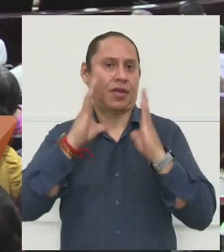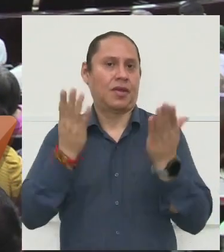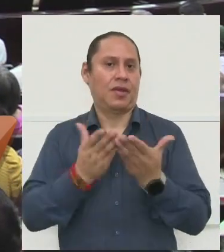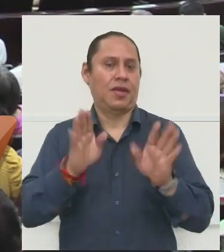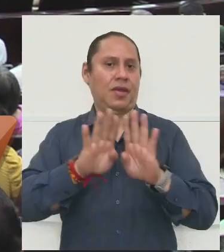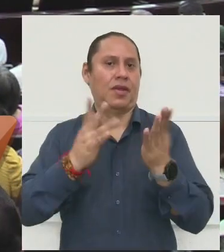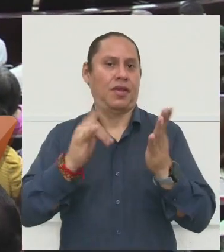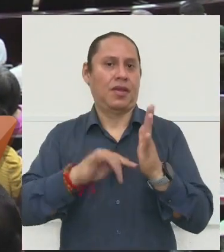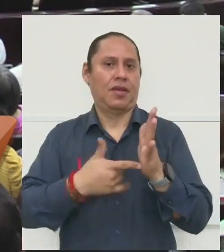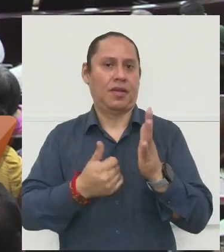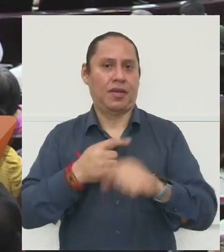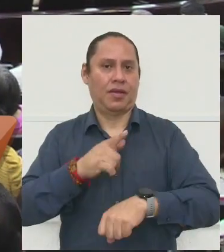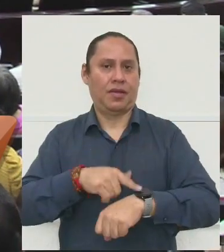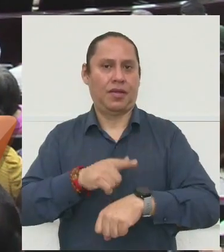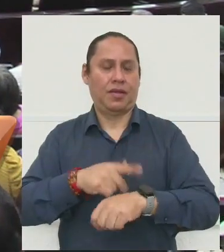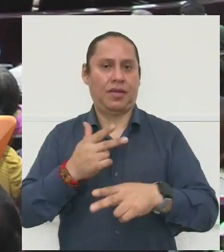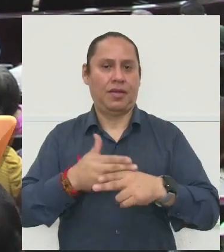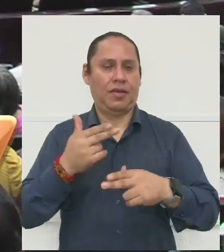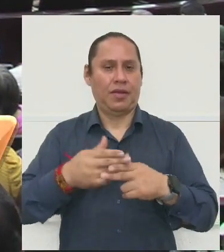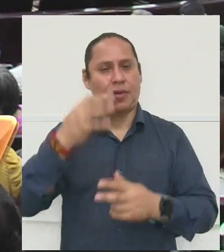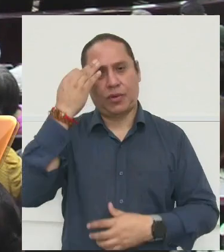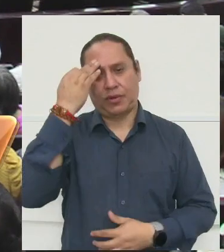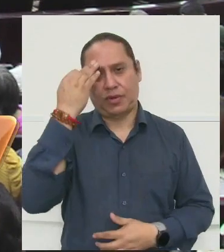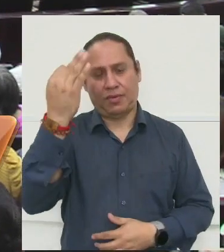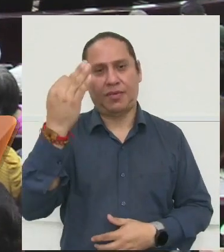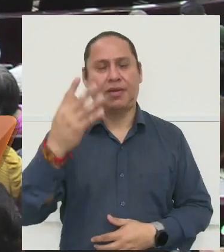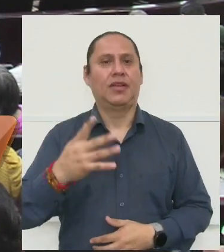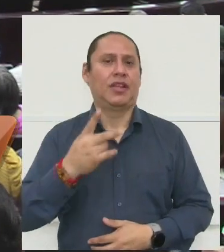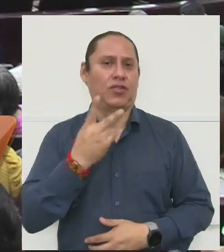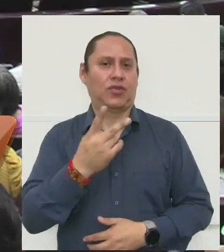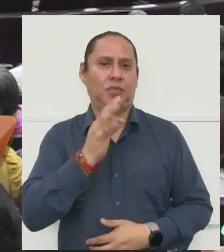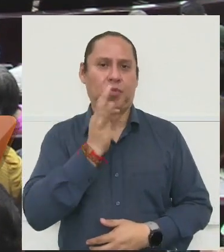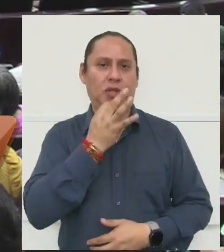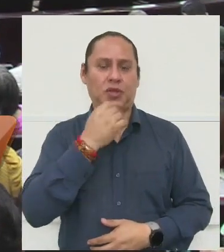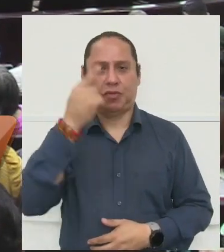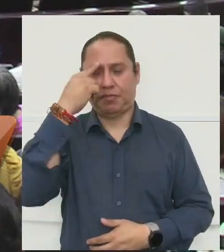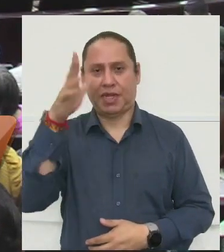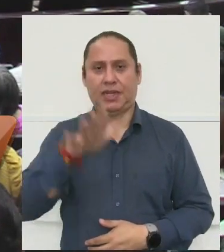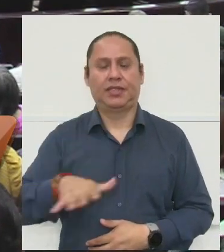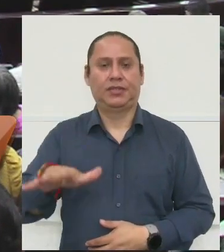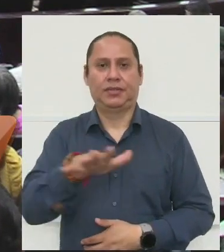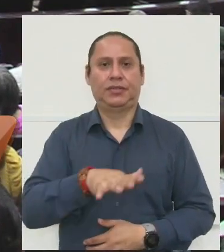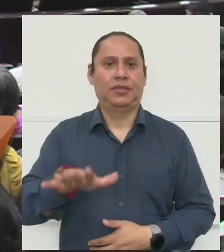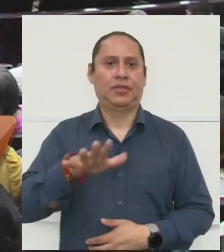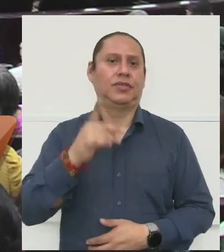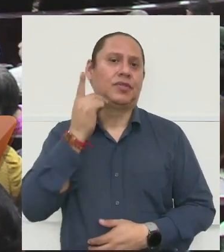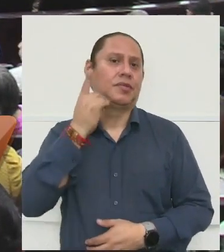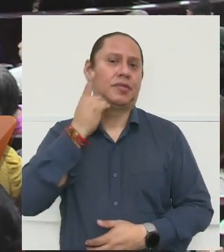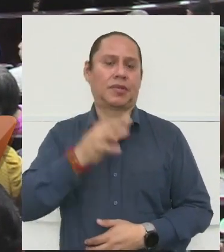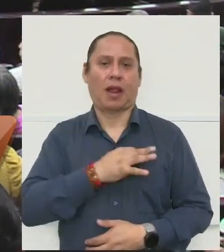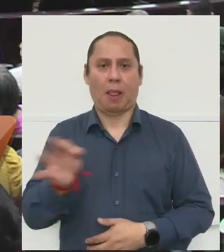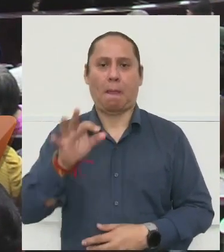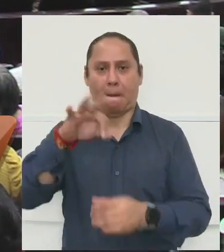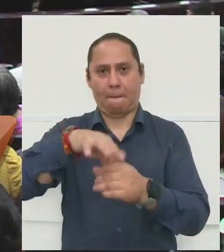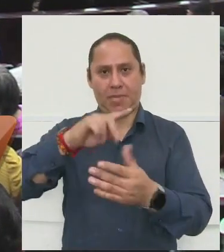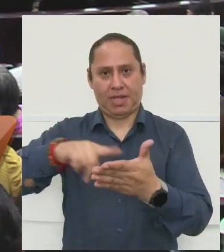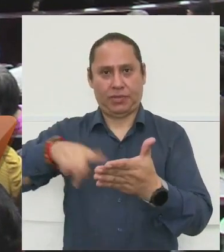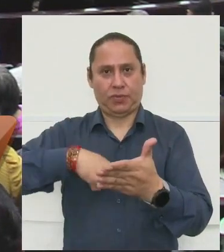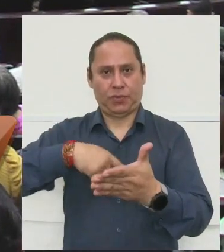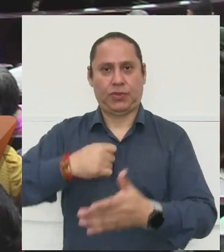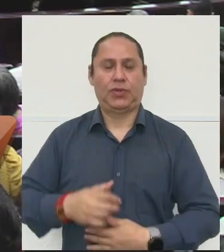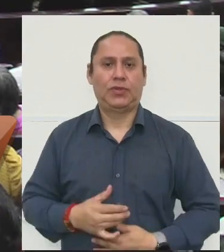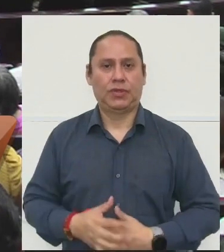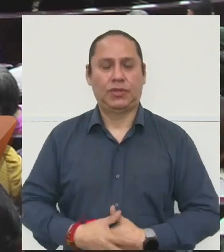parlamentarios abre el sistema electrónico Hasta por un tiempo máximo de 2 minutos para que las diputadas y los diputados